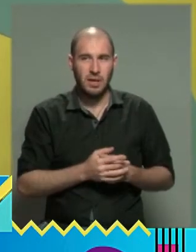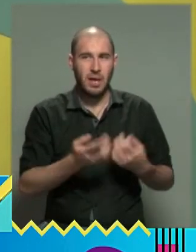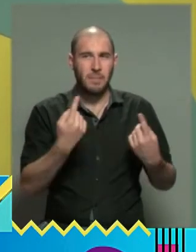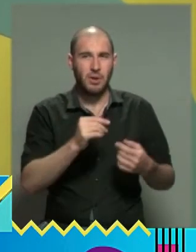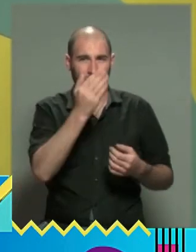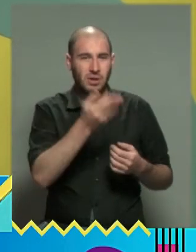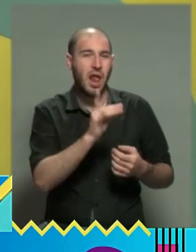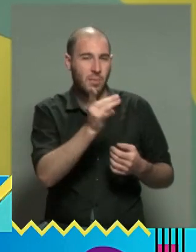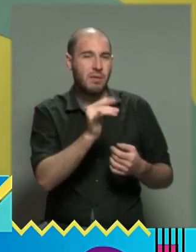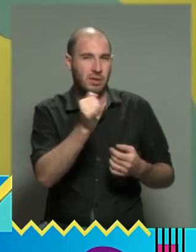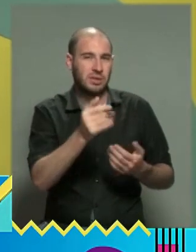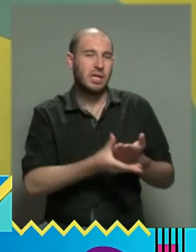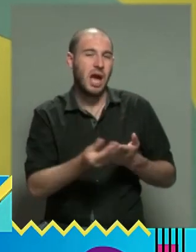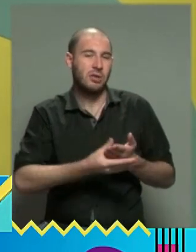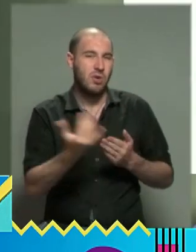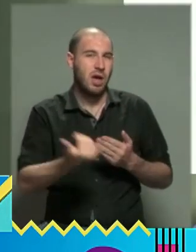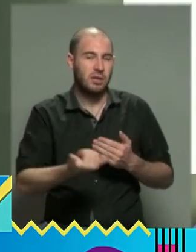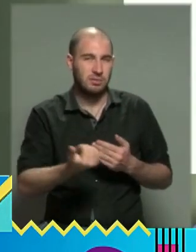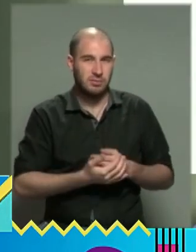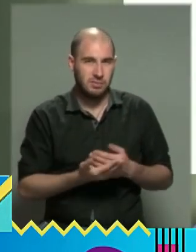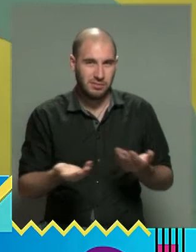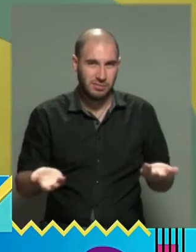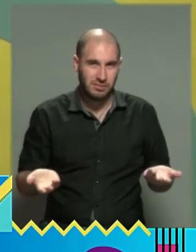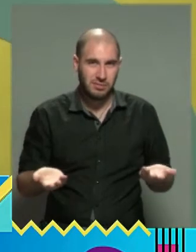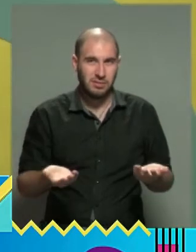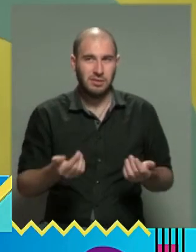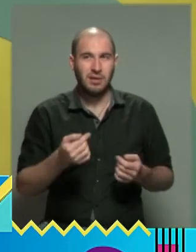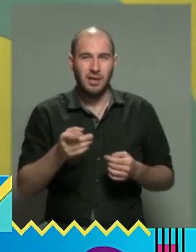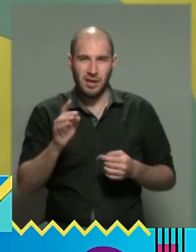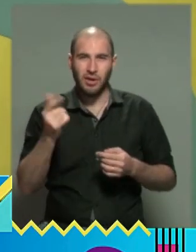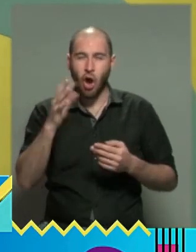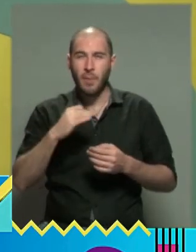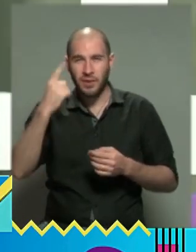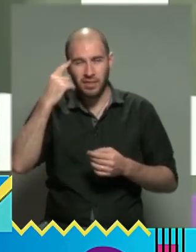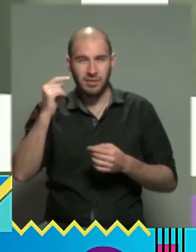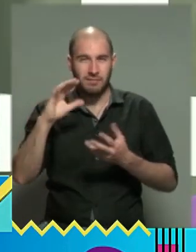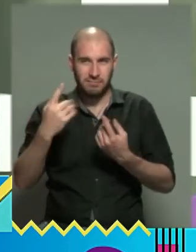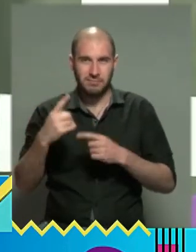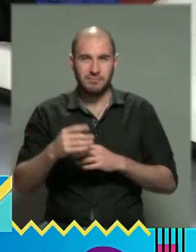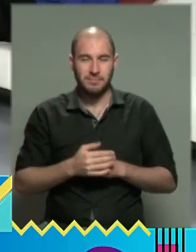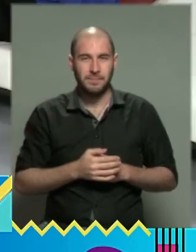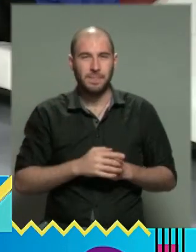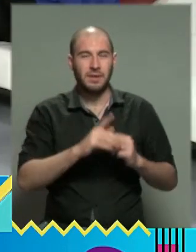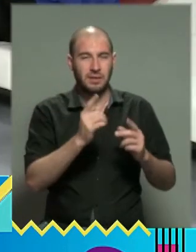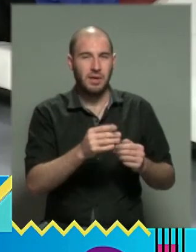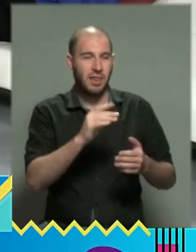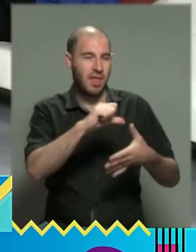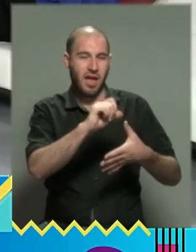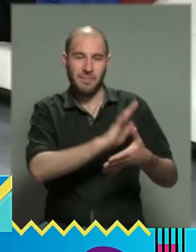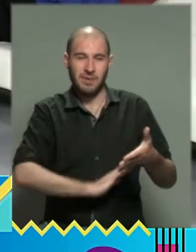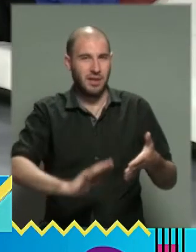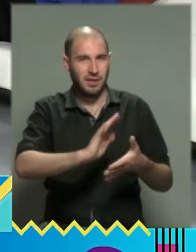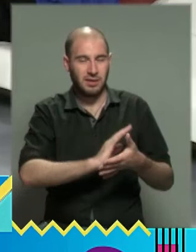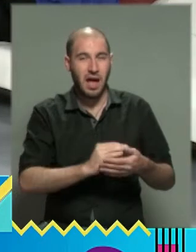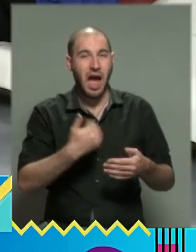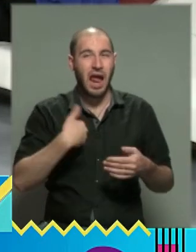un boliviano sí tiene costo. Tal cual. Entonces hay que tener una es mirada... otra cuestión a pensar, claramente. Y más latinoamericana, digamos, ¿no es